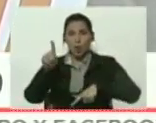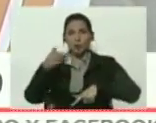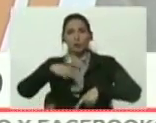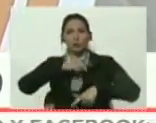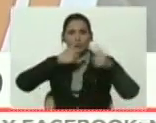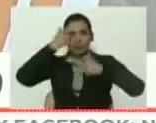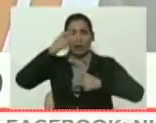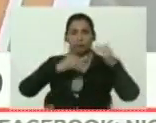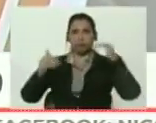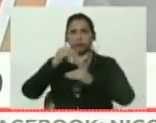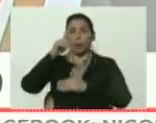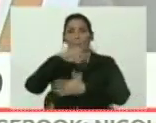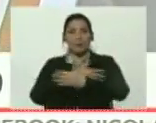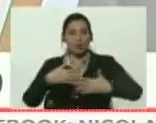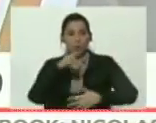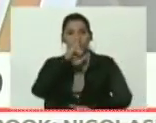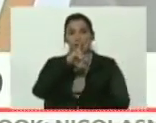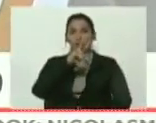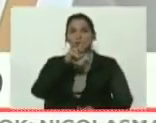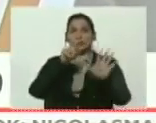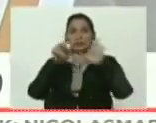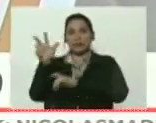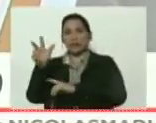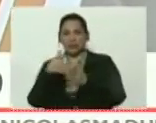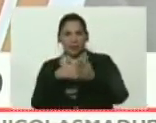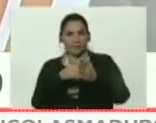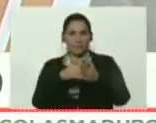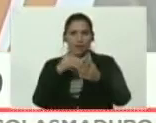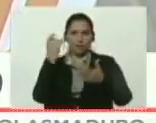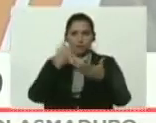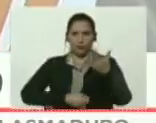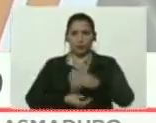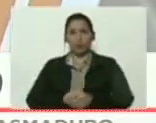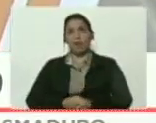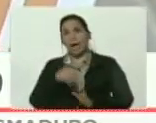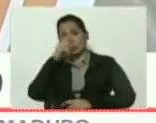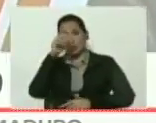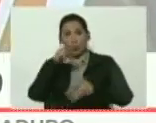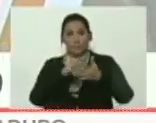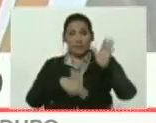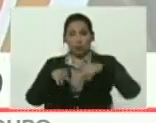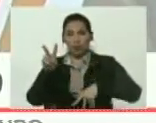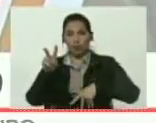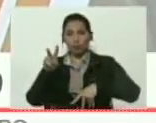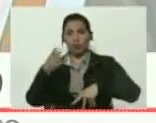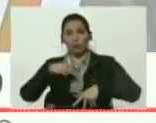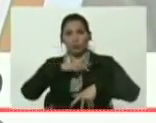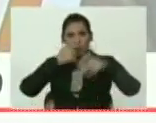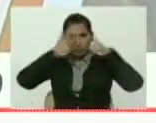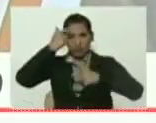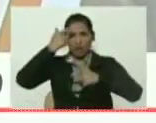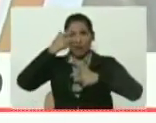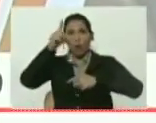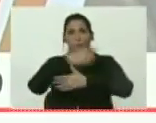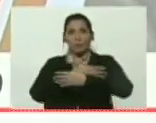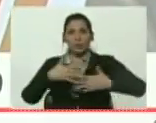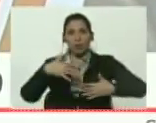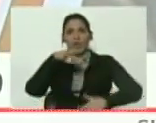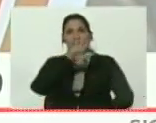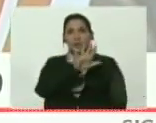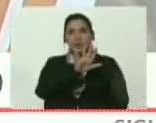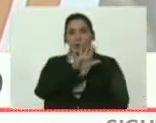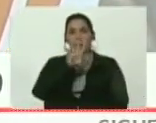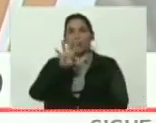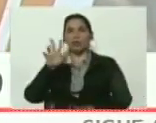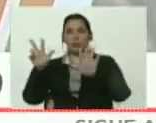Chávez aumentamos a 1.263.000. Año 2012 con nuestro comandante Chávez aumentamos a